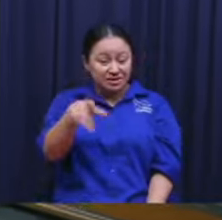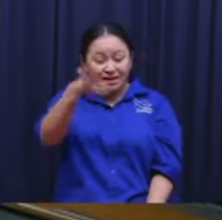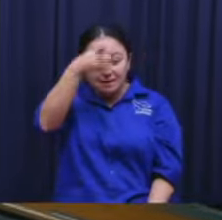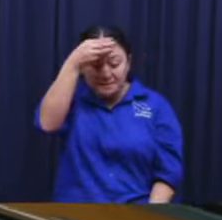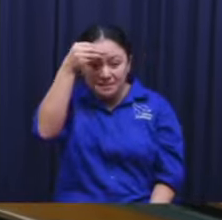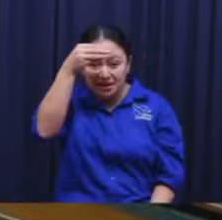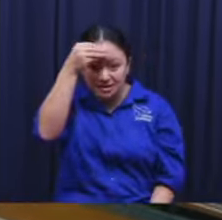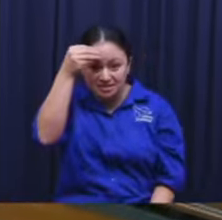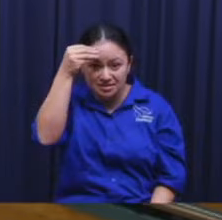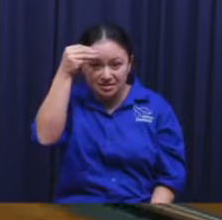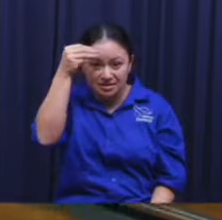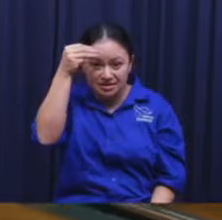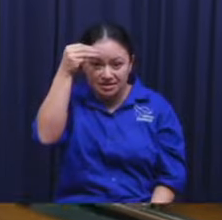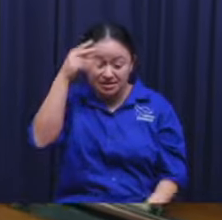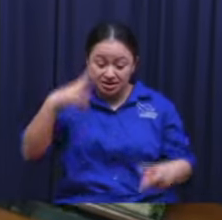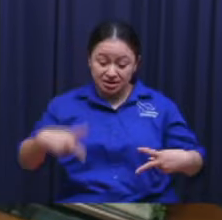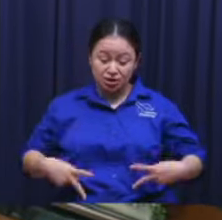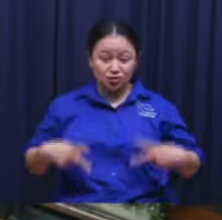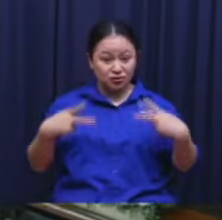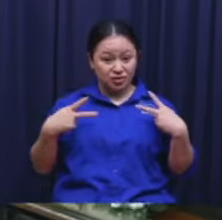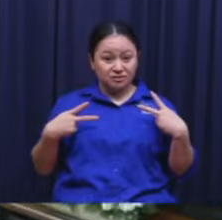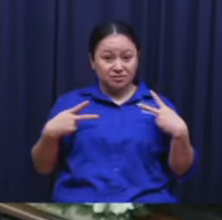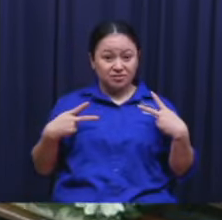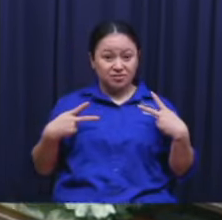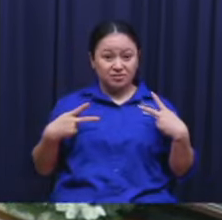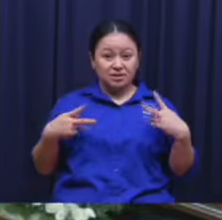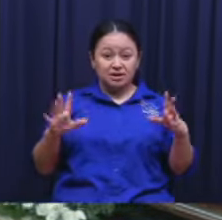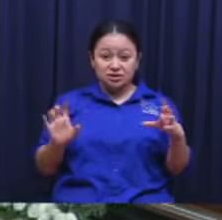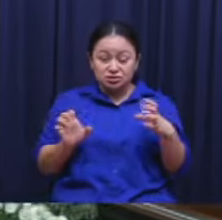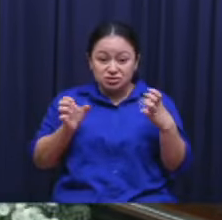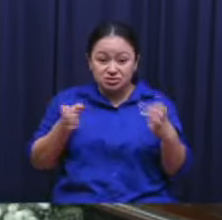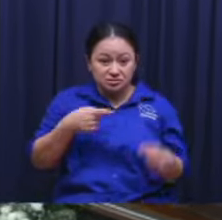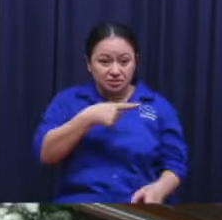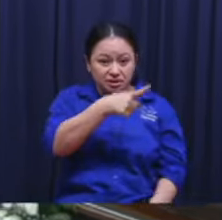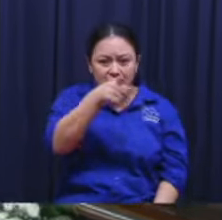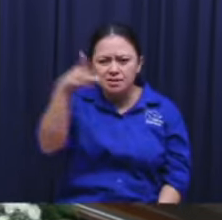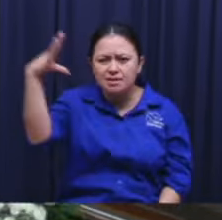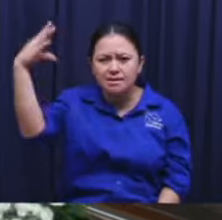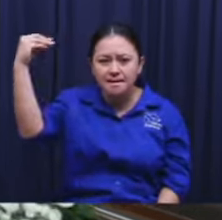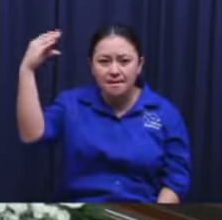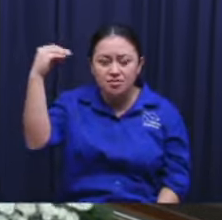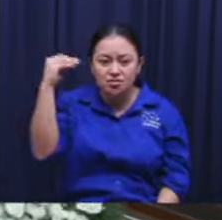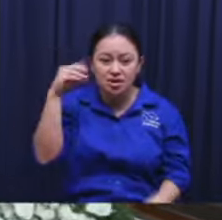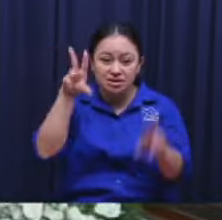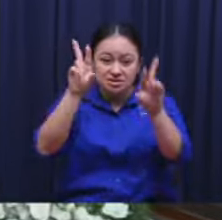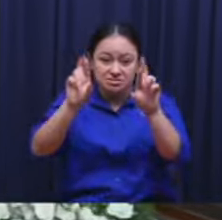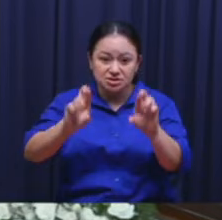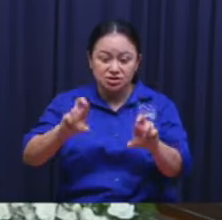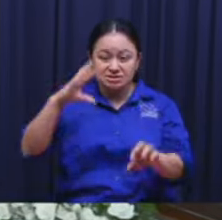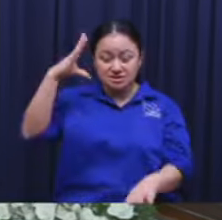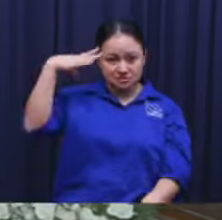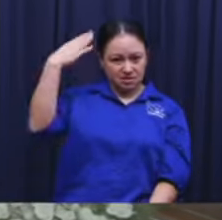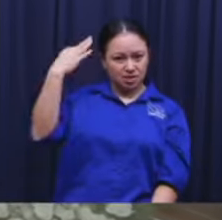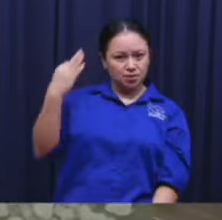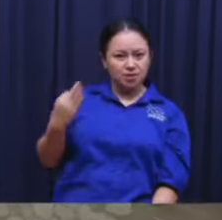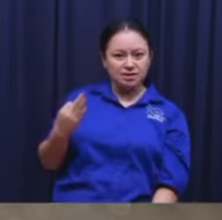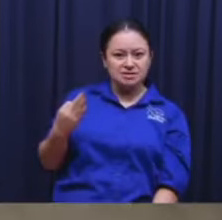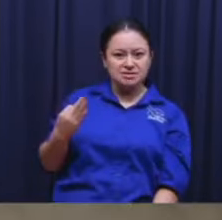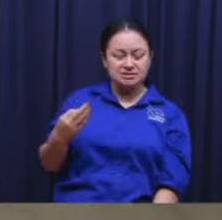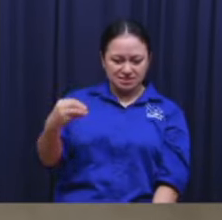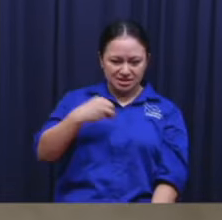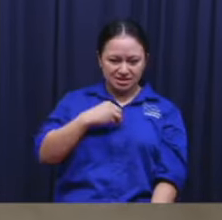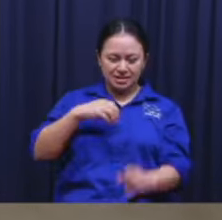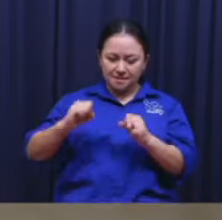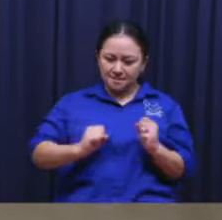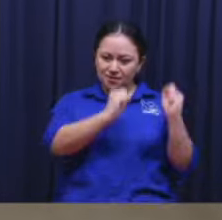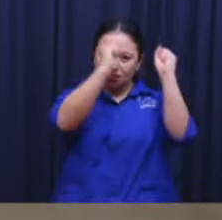distintas. Entonces, le hablo a la conciencia de la gente espiritual que quiere el poder de